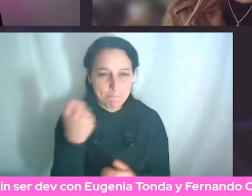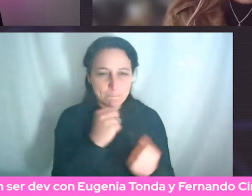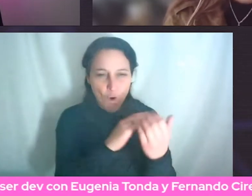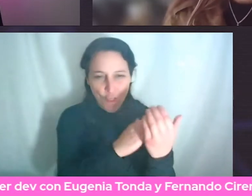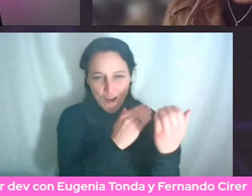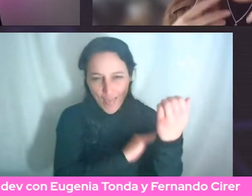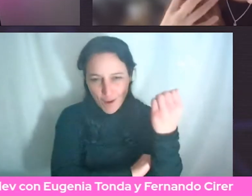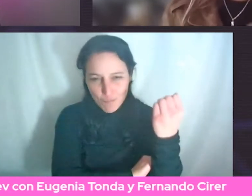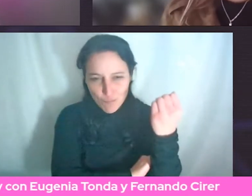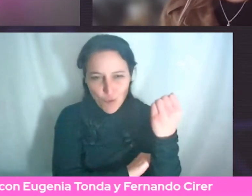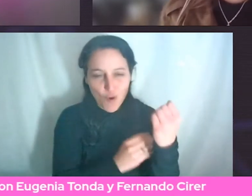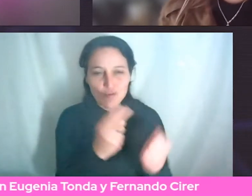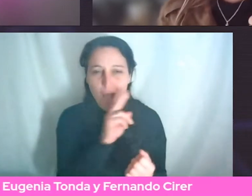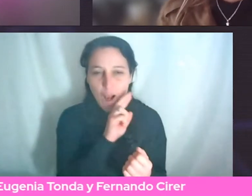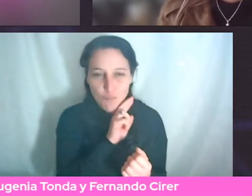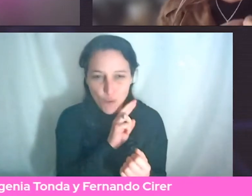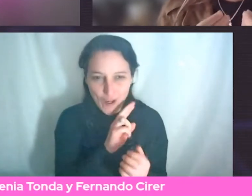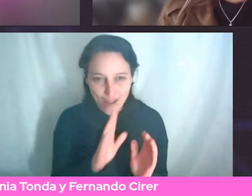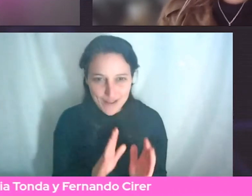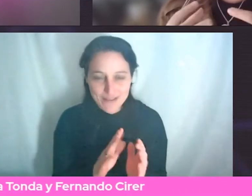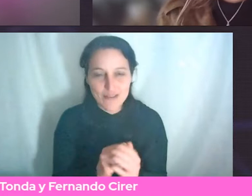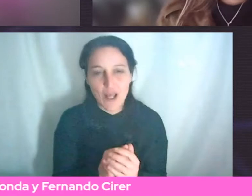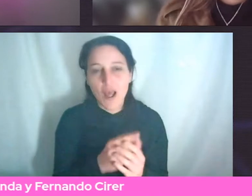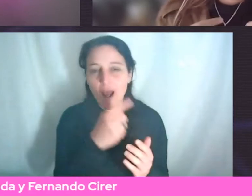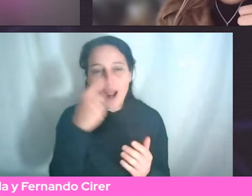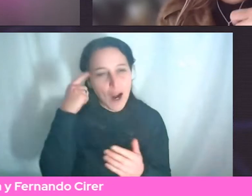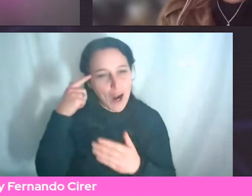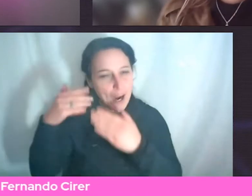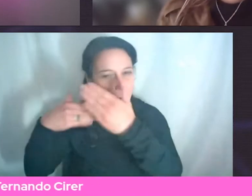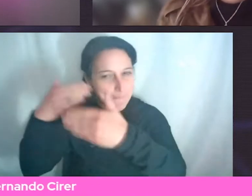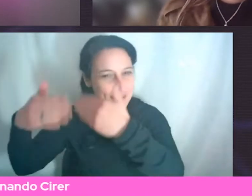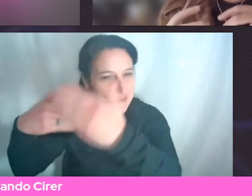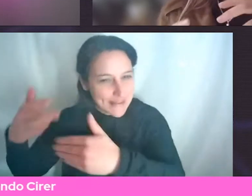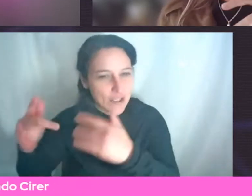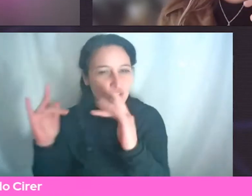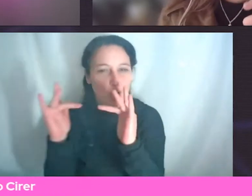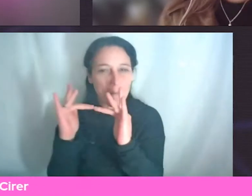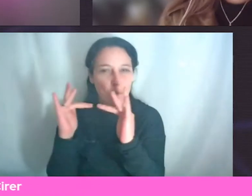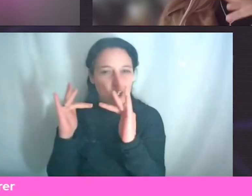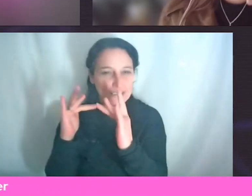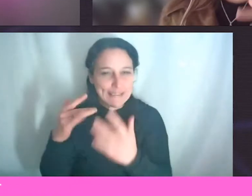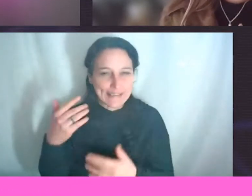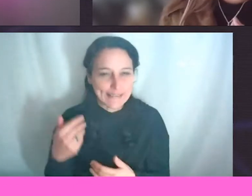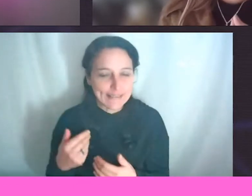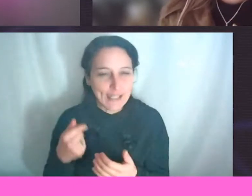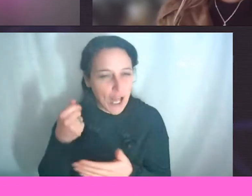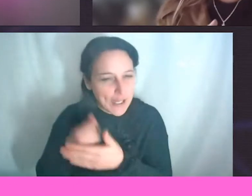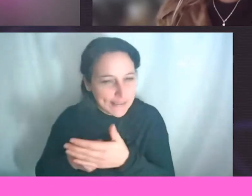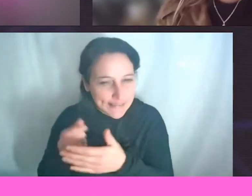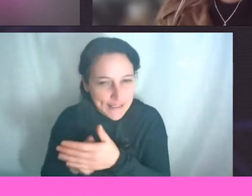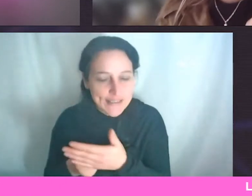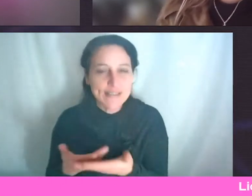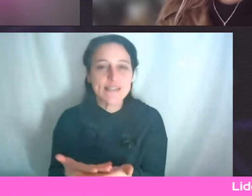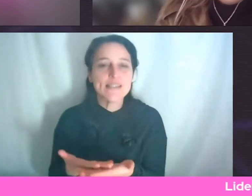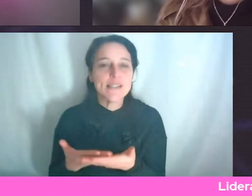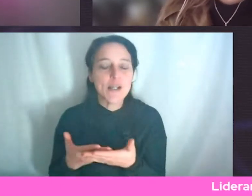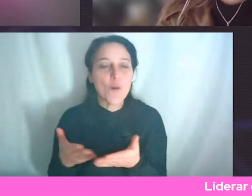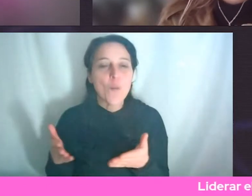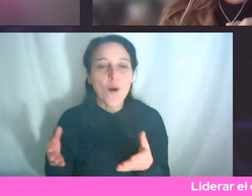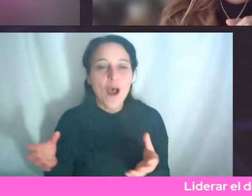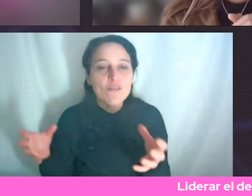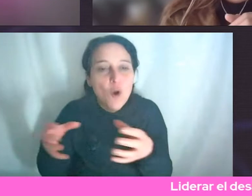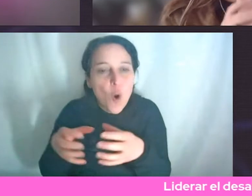programación. Brindamos capacitaciones online e intensivas en programación front-end, back-end, en conjunto con workshops